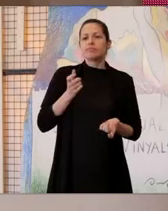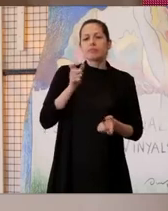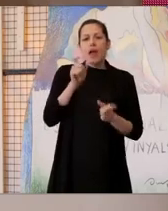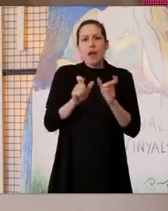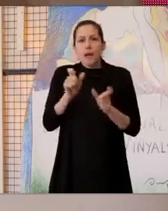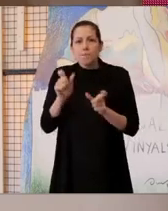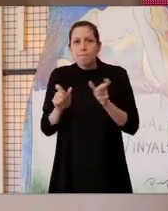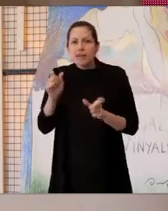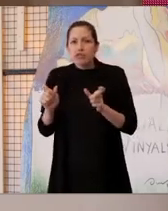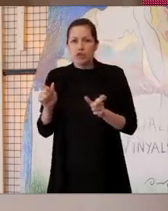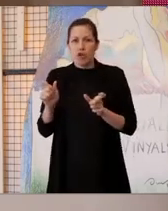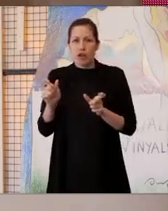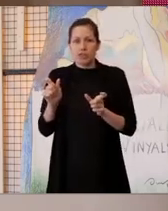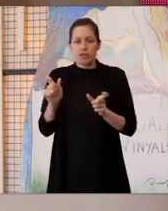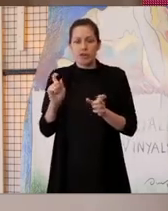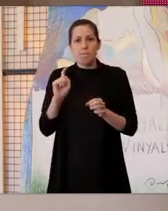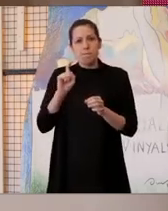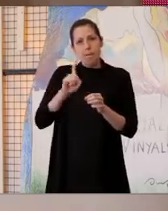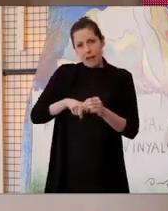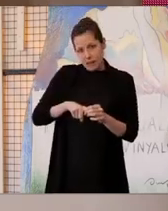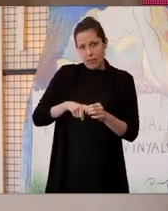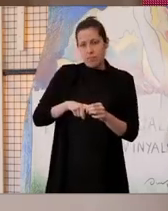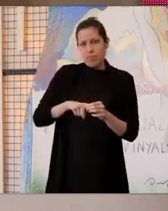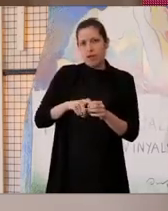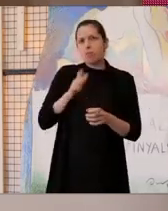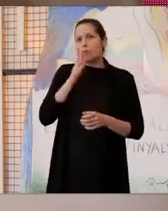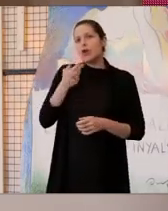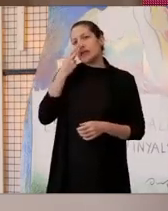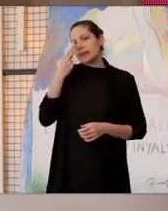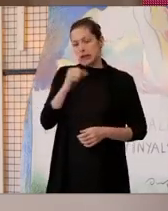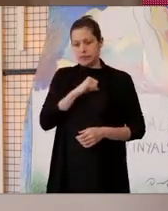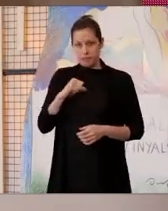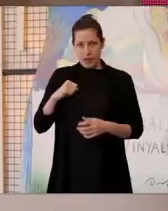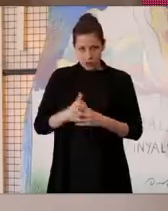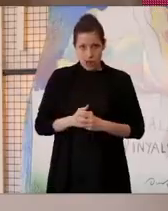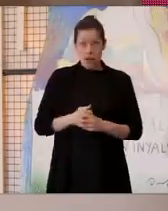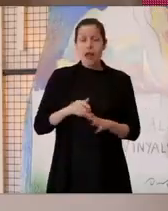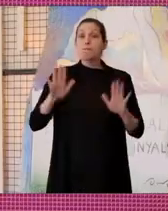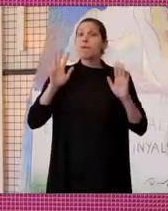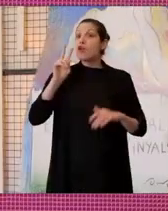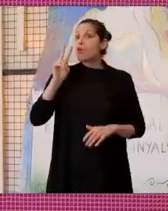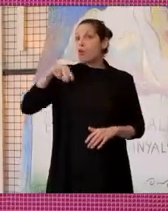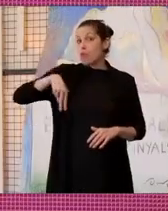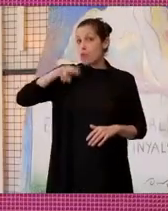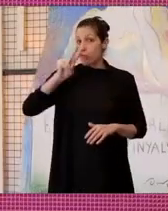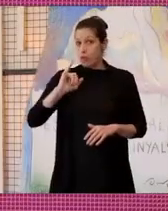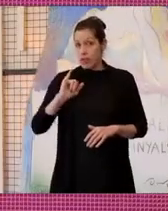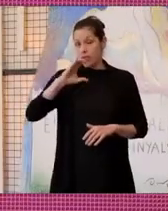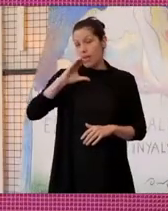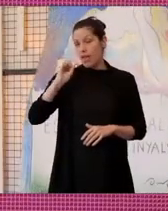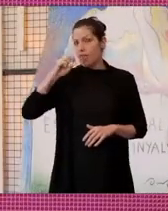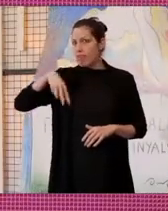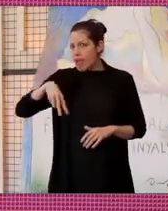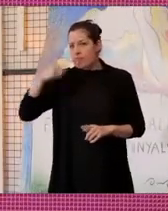pero en unifen también se movilizaban por el tema en sí por ayudar a las mujeres por es decir